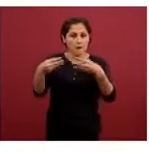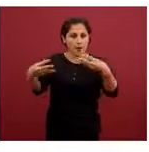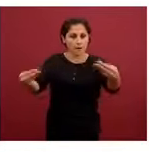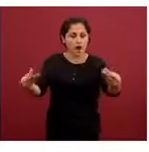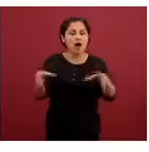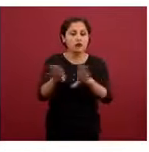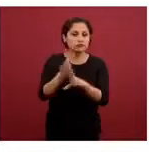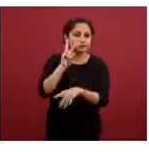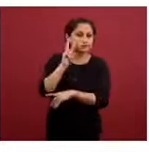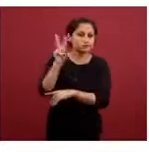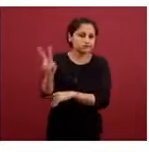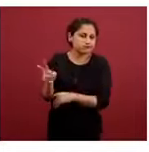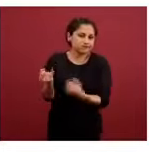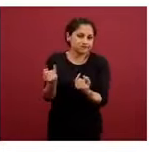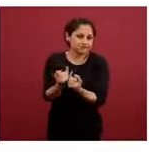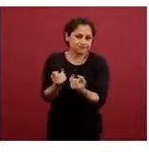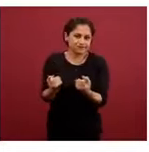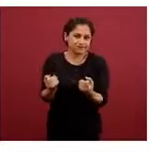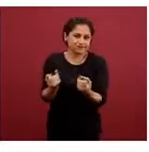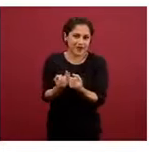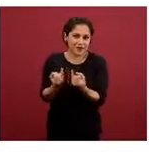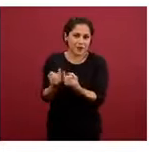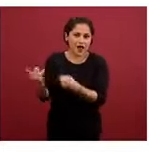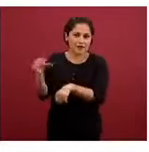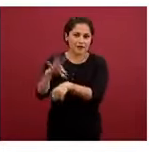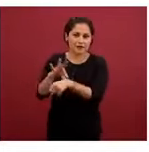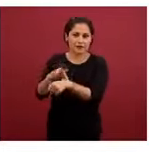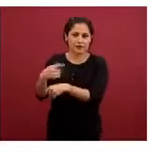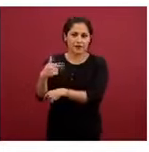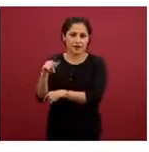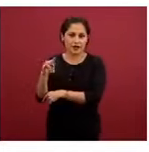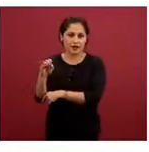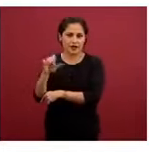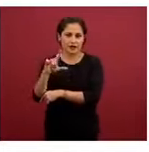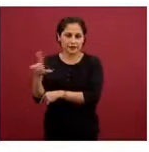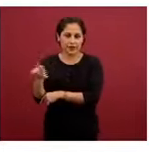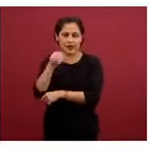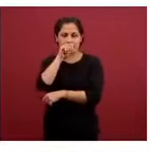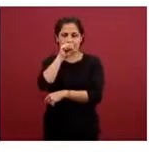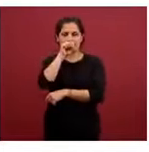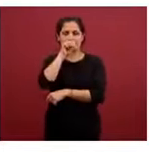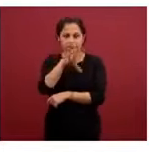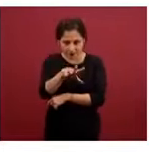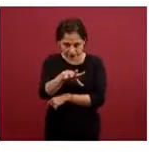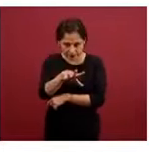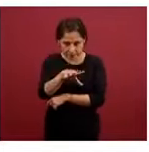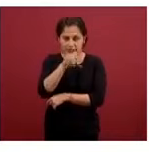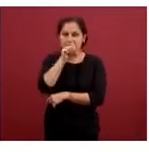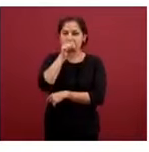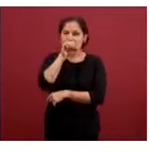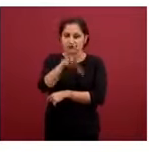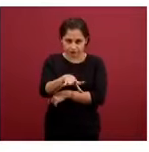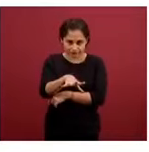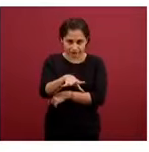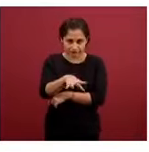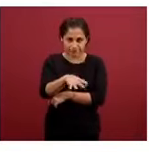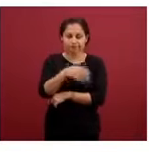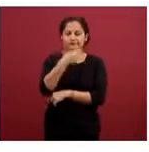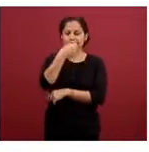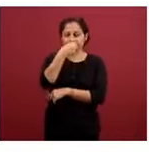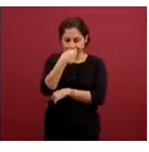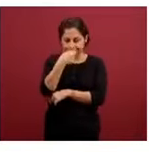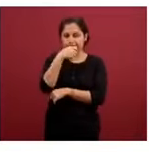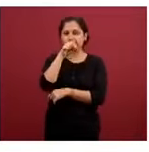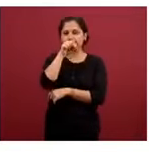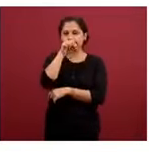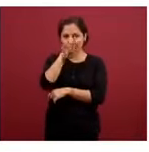COVID, como el doctor López-Gatell ya lo ha hecho aquí, achú, pero sin taparse, o sea, achú, así, nada más. Y entonces